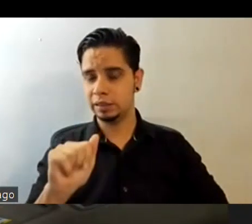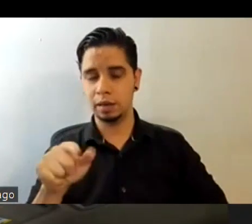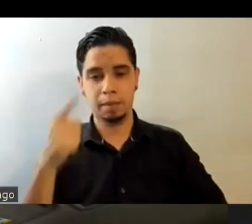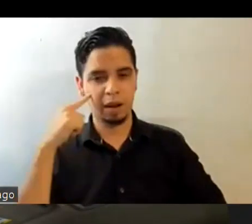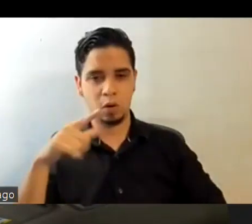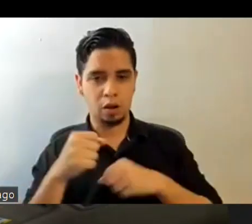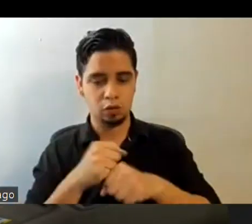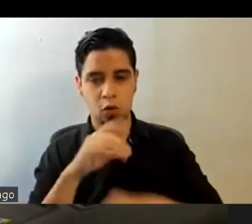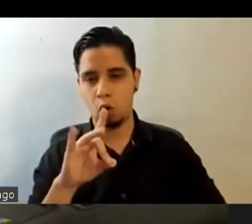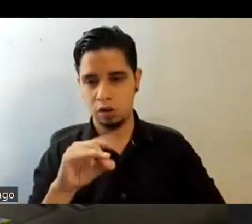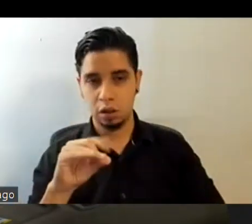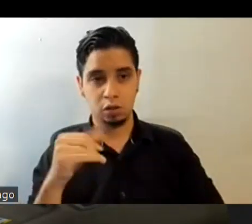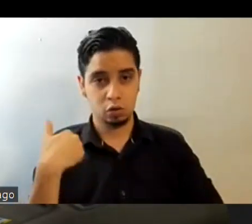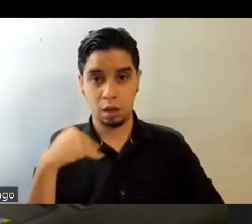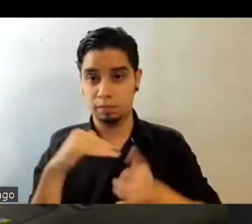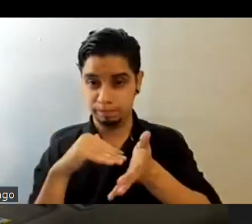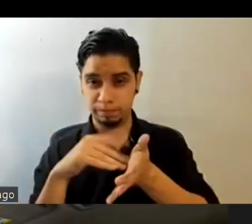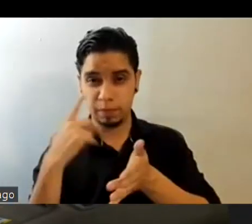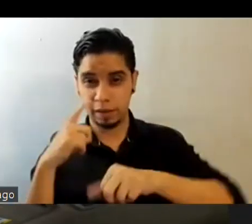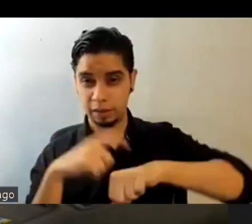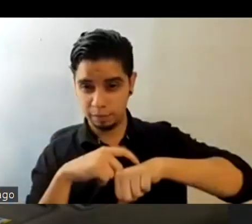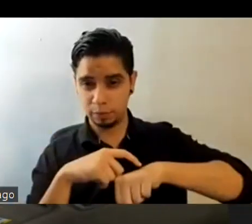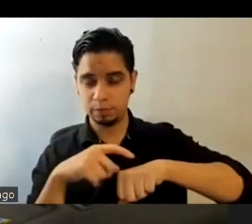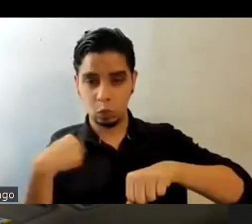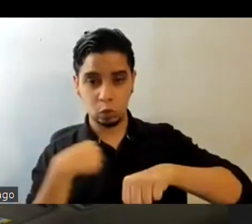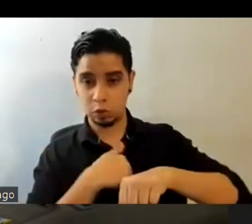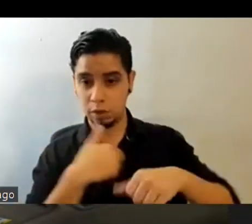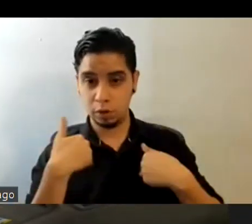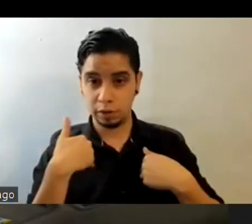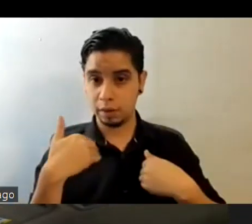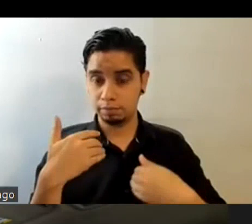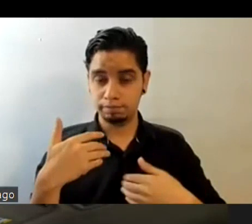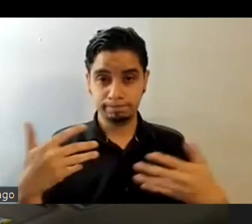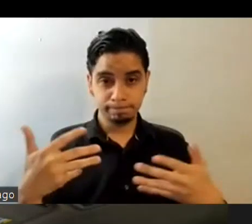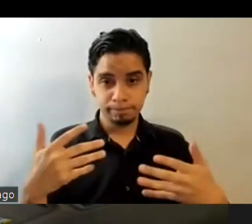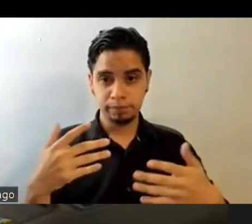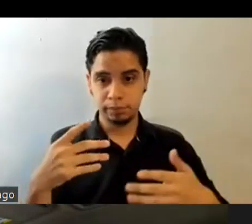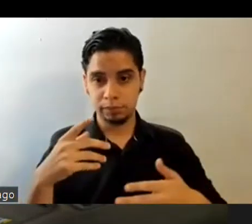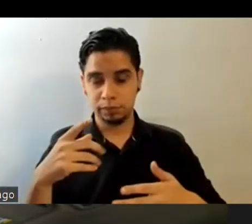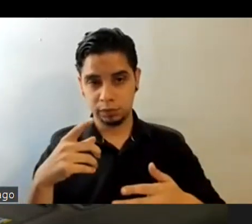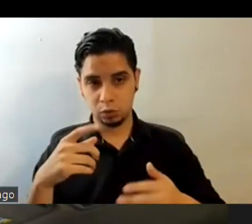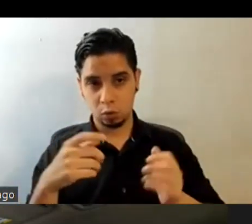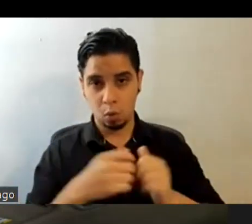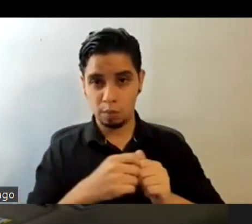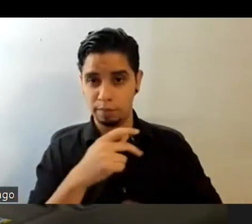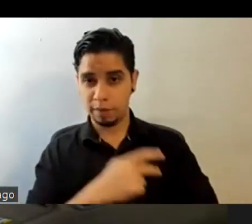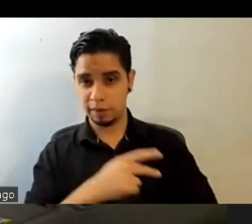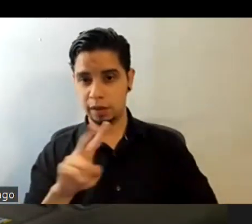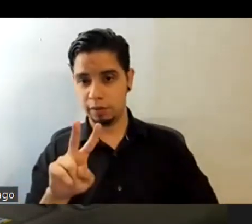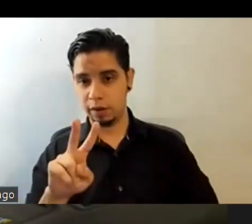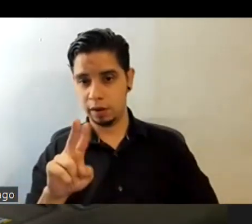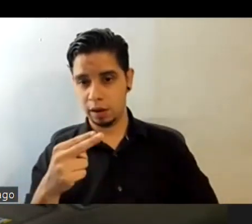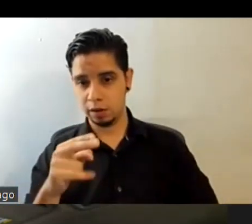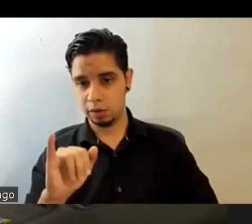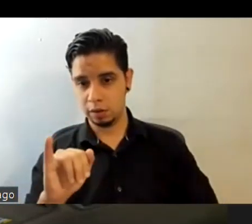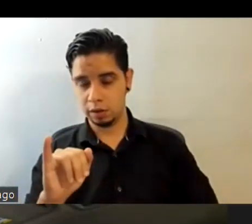estaba en la escuela de medicina. Ajá. Y teníamos ese miedo de enfrentarnos a los pacientes de HIV. Y yo dije, yo no puedo tener